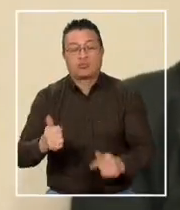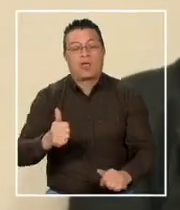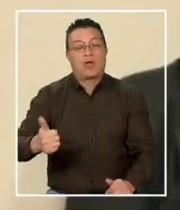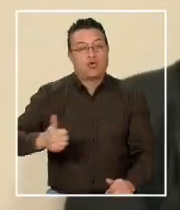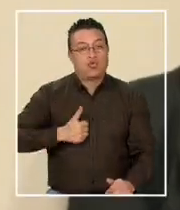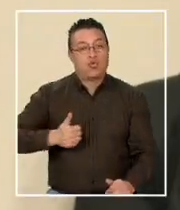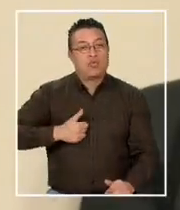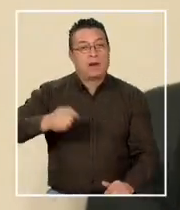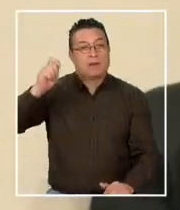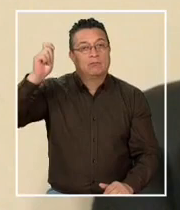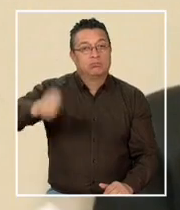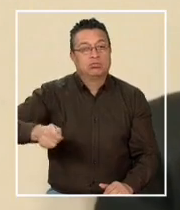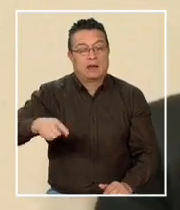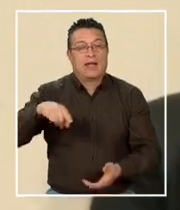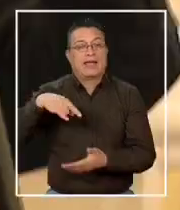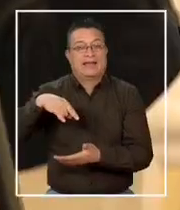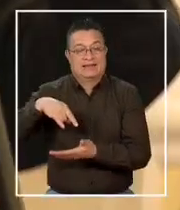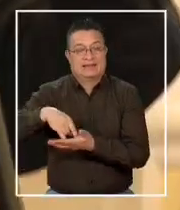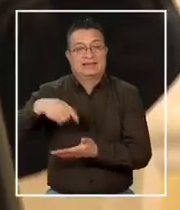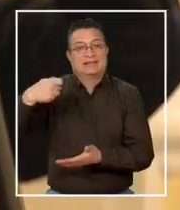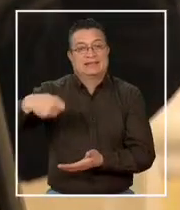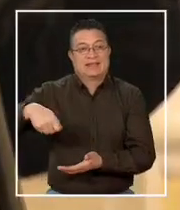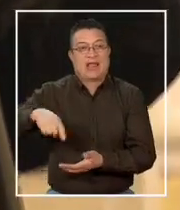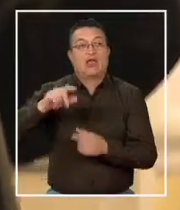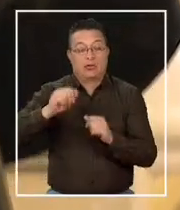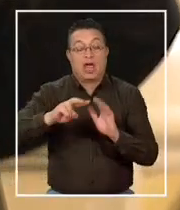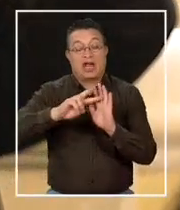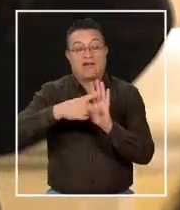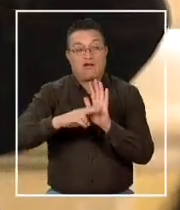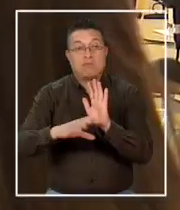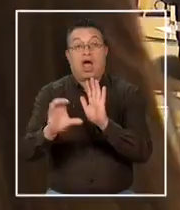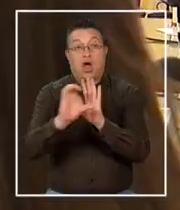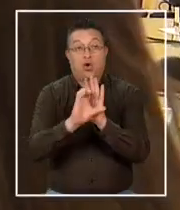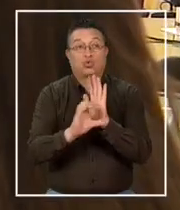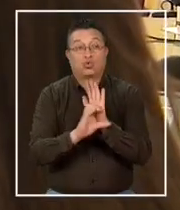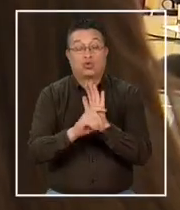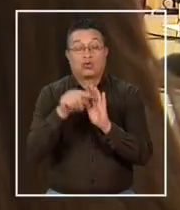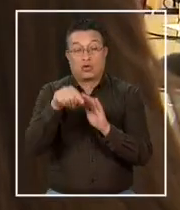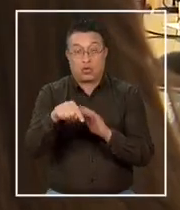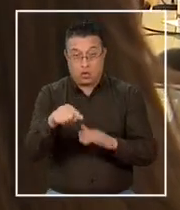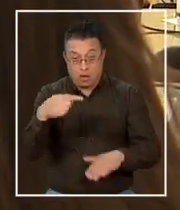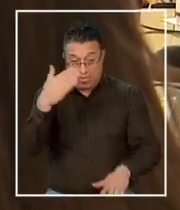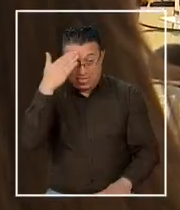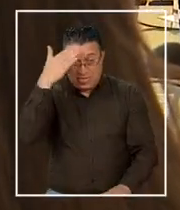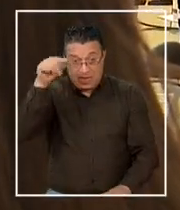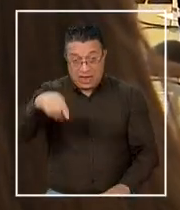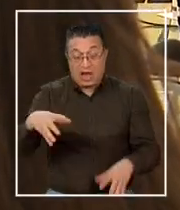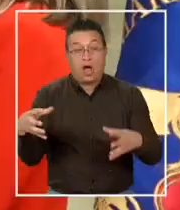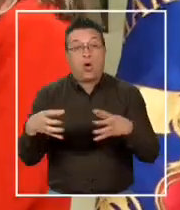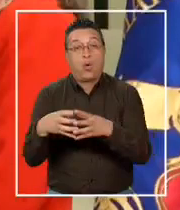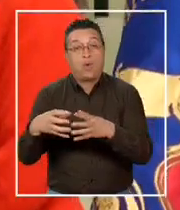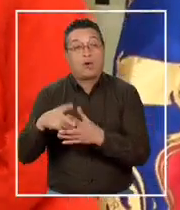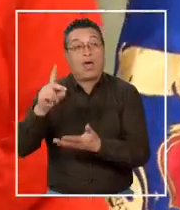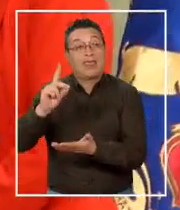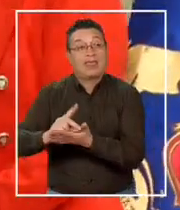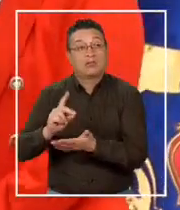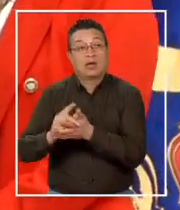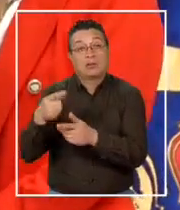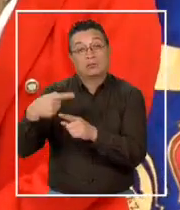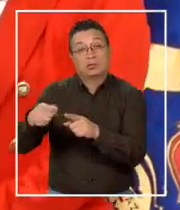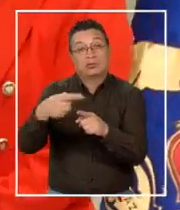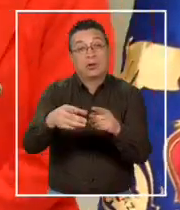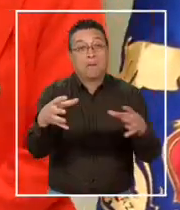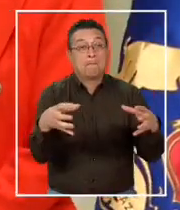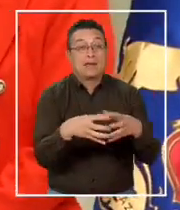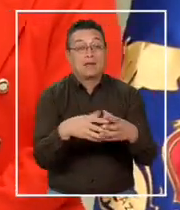a la sentencia. En el Senado se presentó una reforma constitucional y durante esta jornada un grupo de diputados de distintos